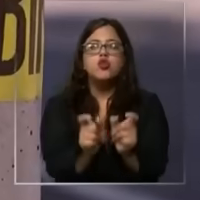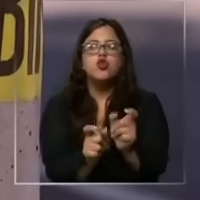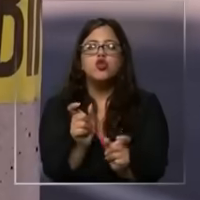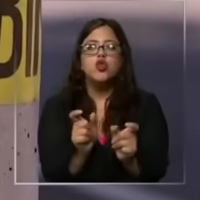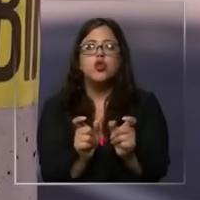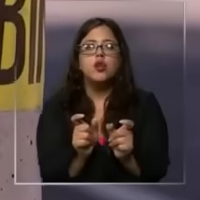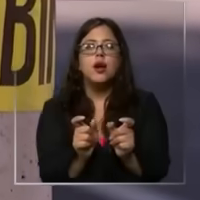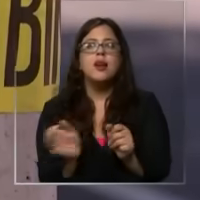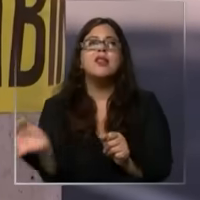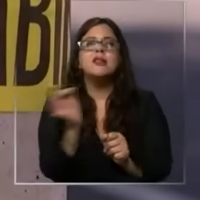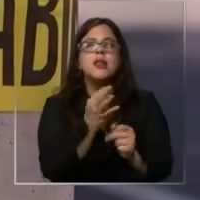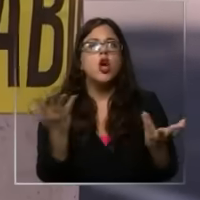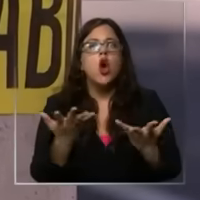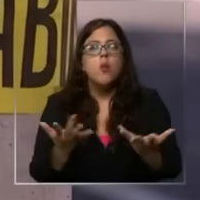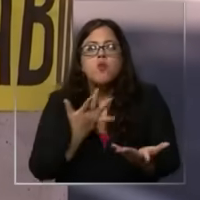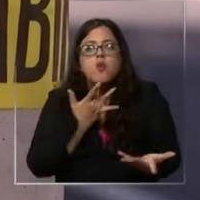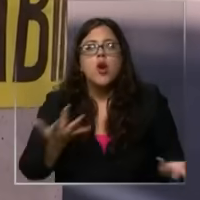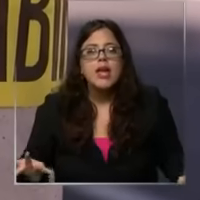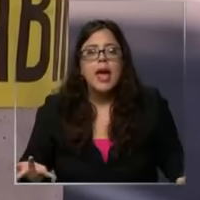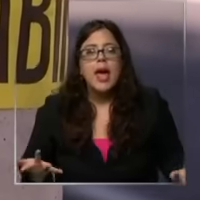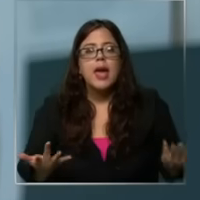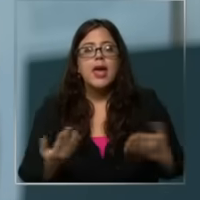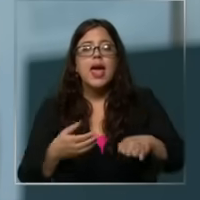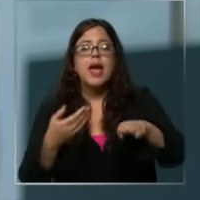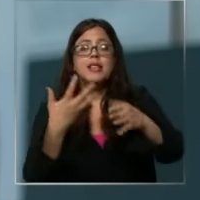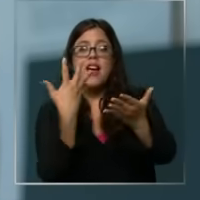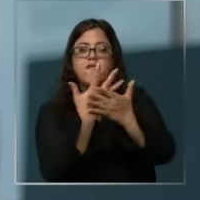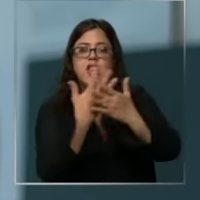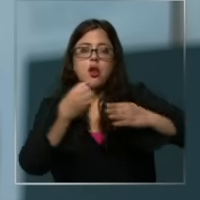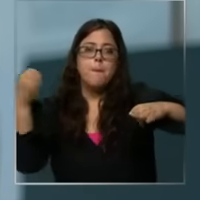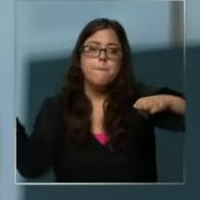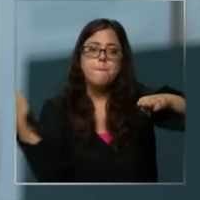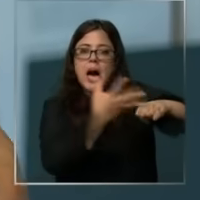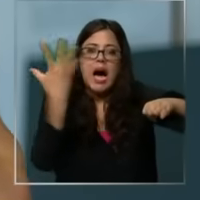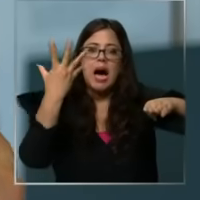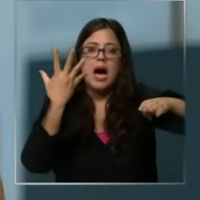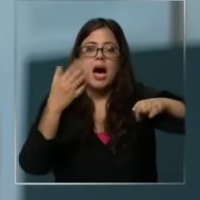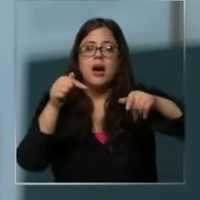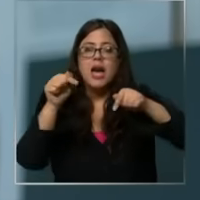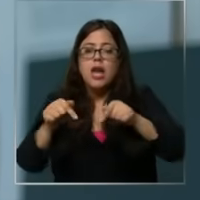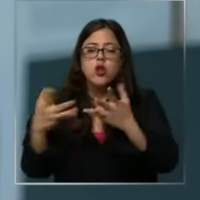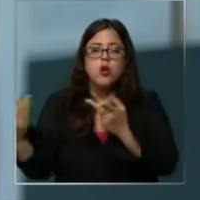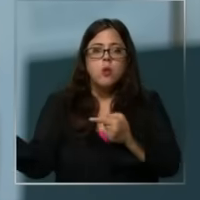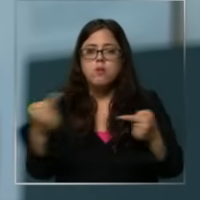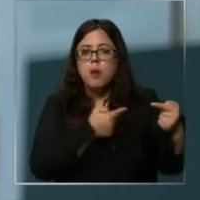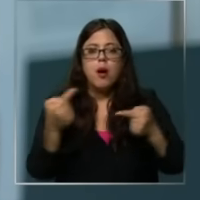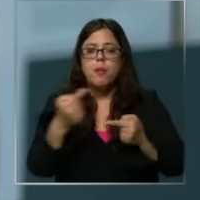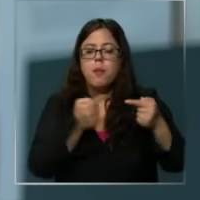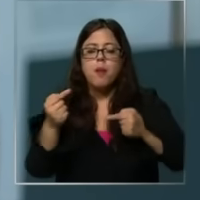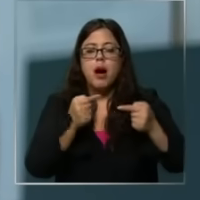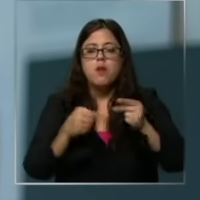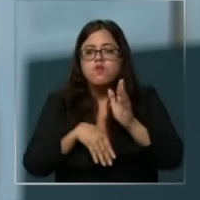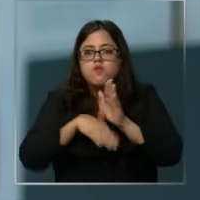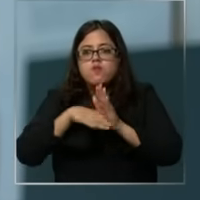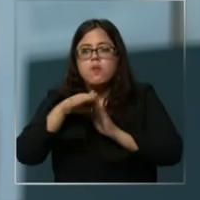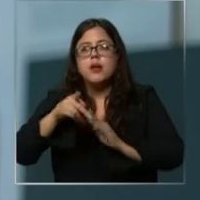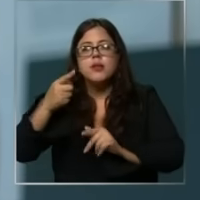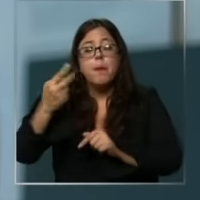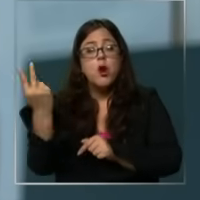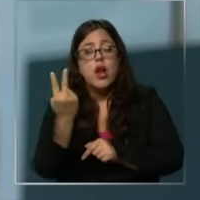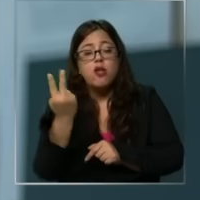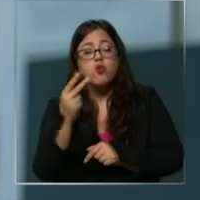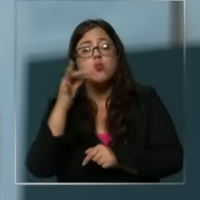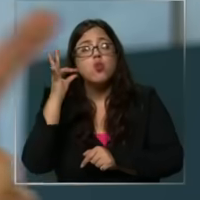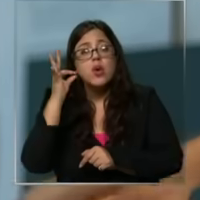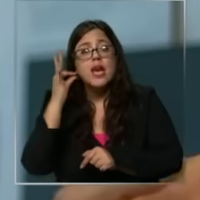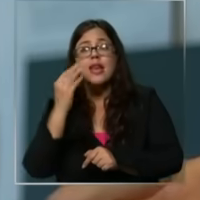de decirles que cómo y por qué le habrían roto el vidrio. Esta discusión se acalora, ¿no es cierto? Sin embargo, ellas ambas, ¿no es